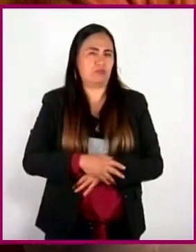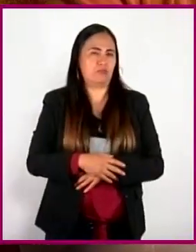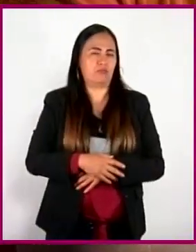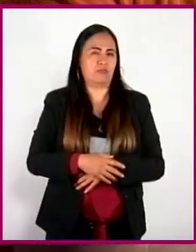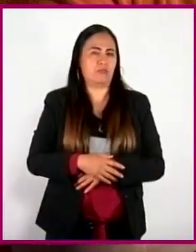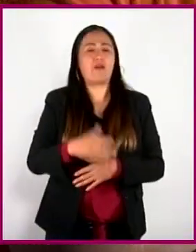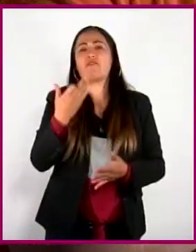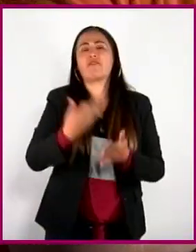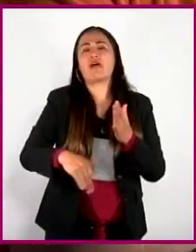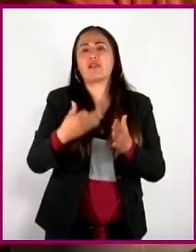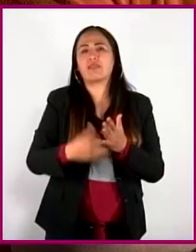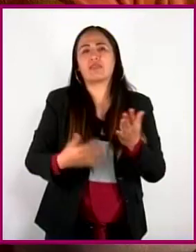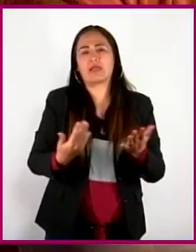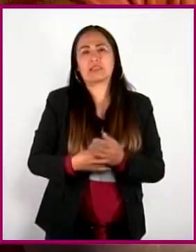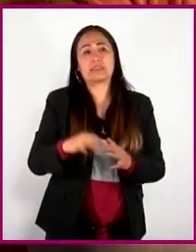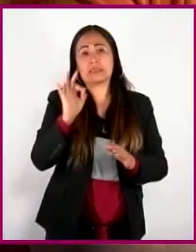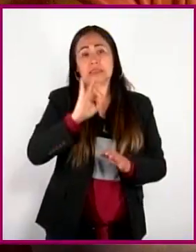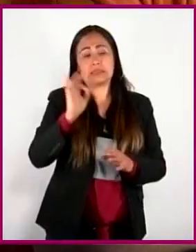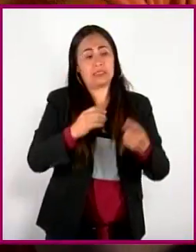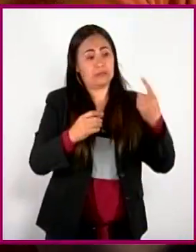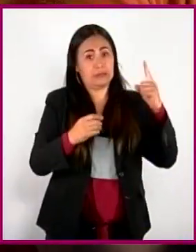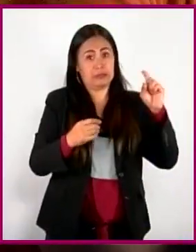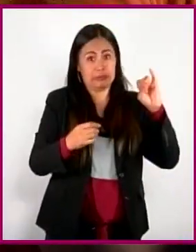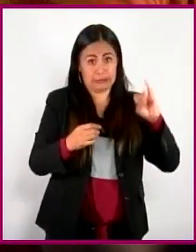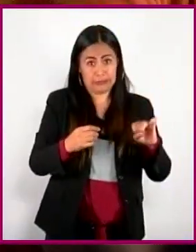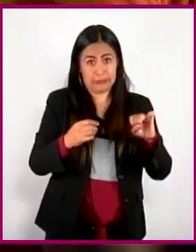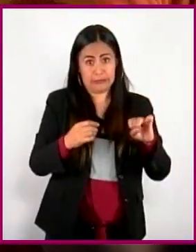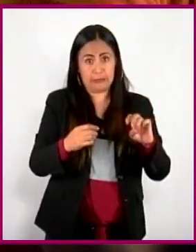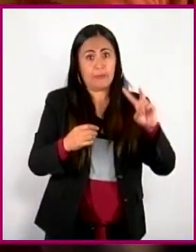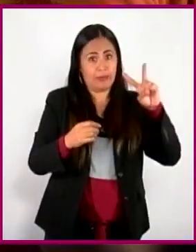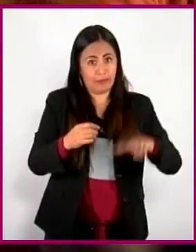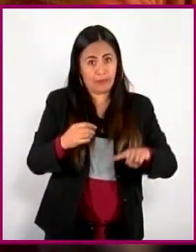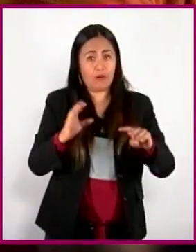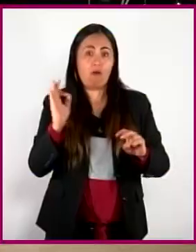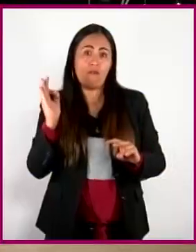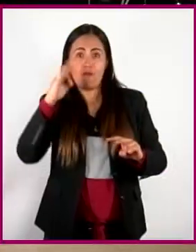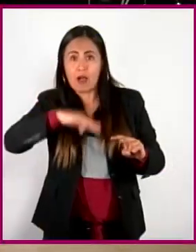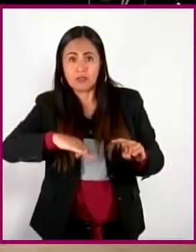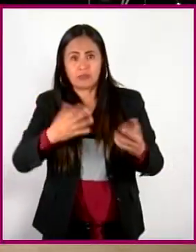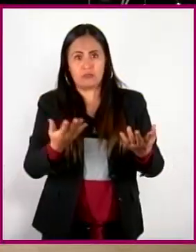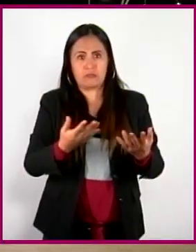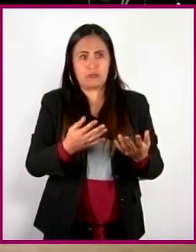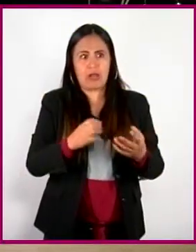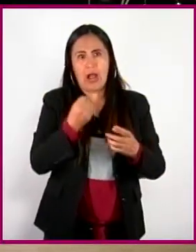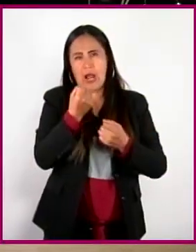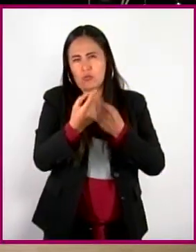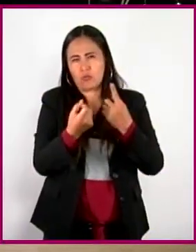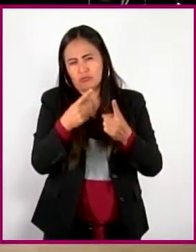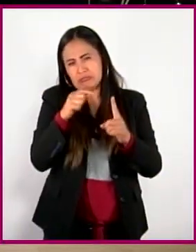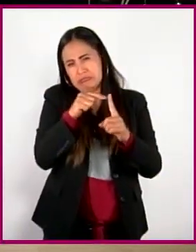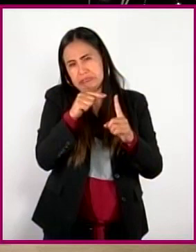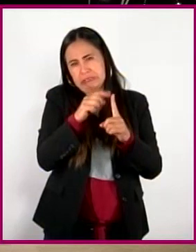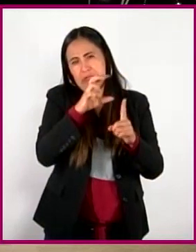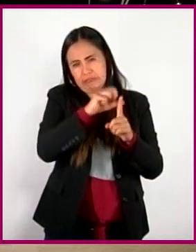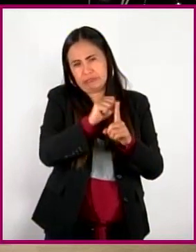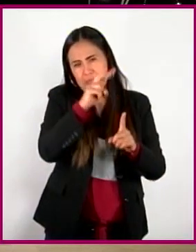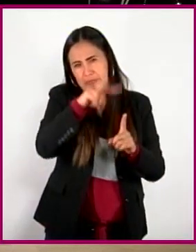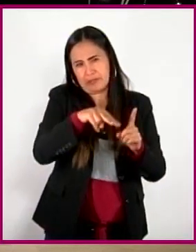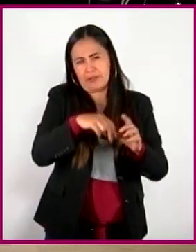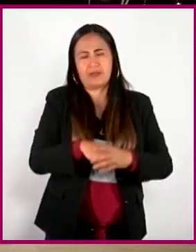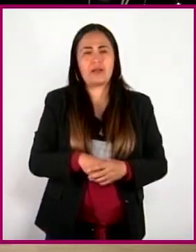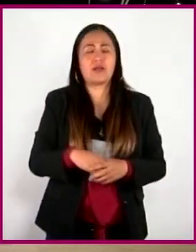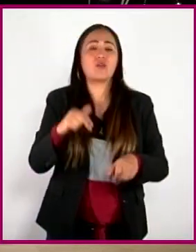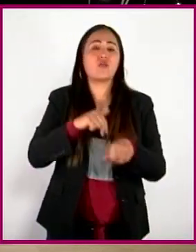la afirmación es verdadera o falsa, aunque las evidencias apuntan a que es verdadera. Los números capicúas son un ejemplo de